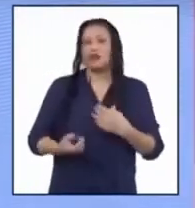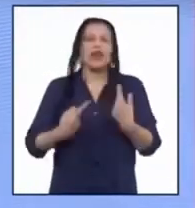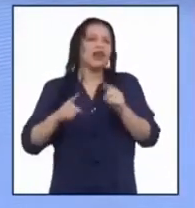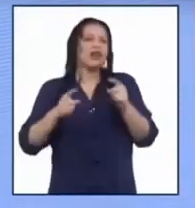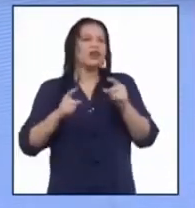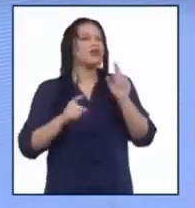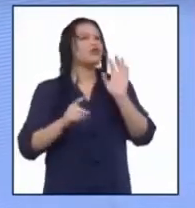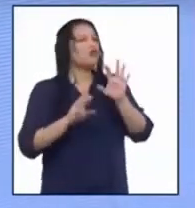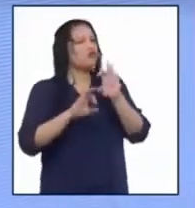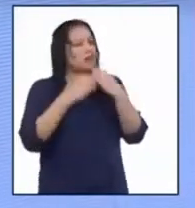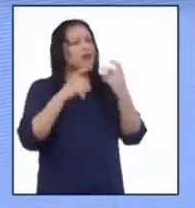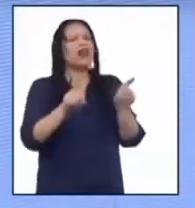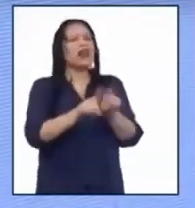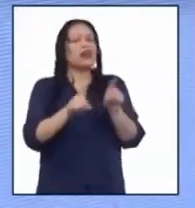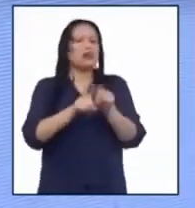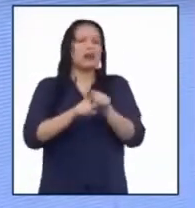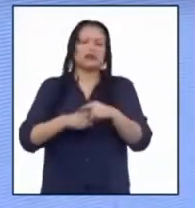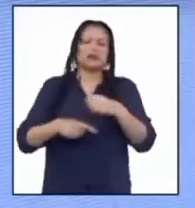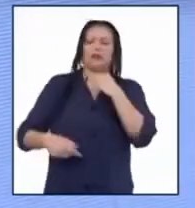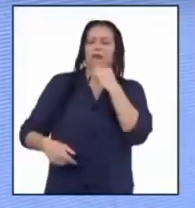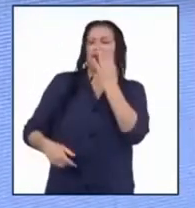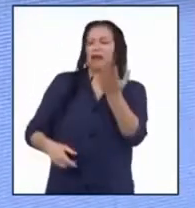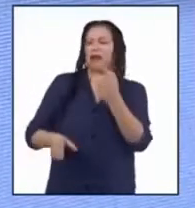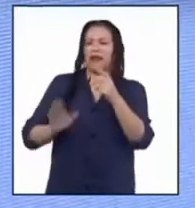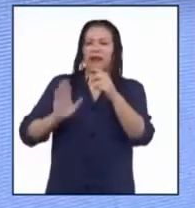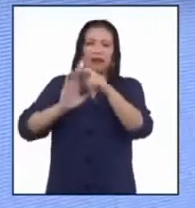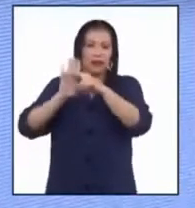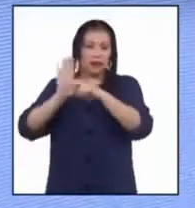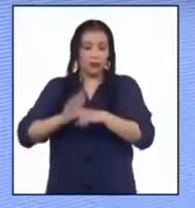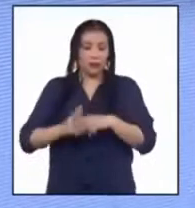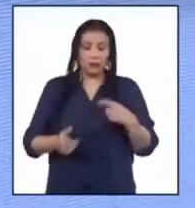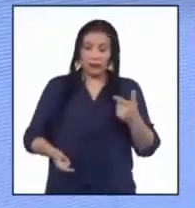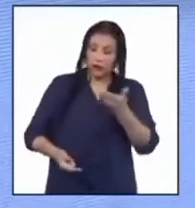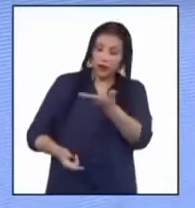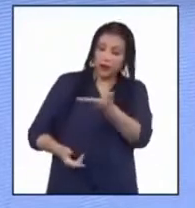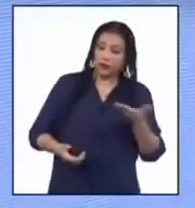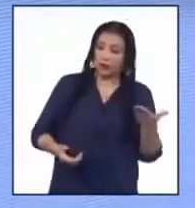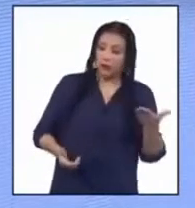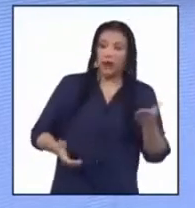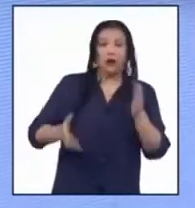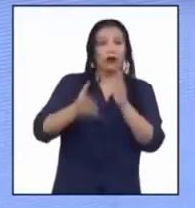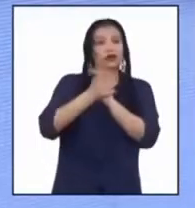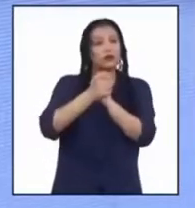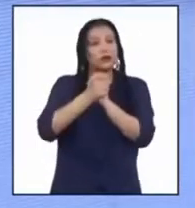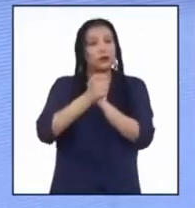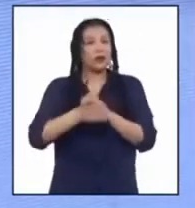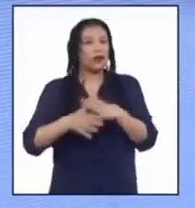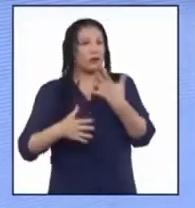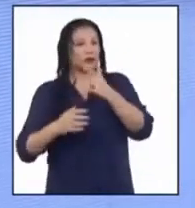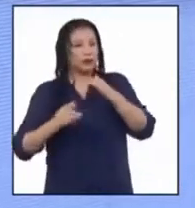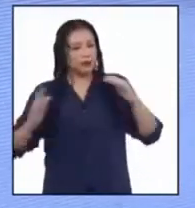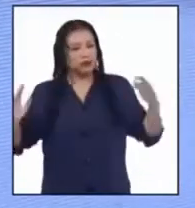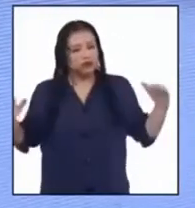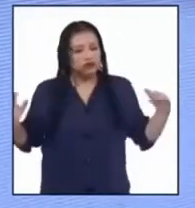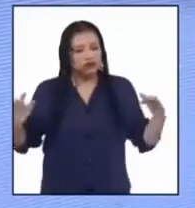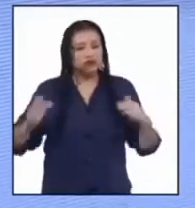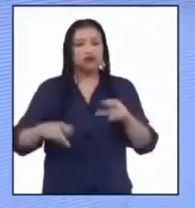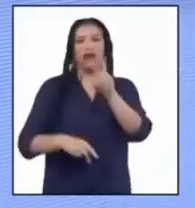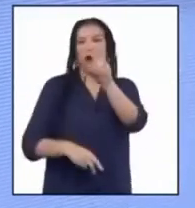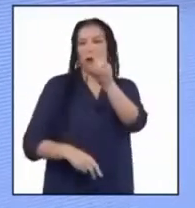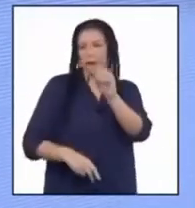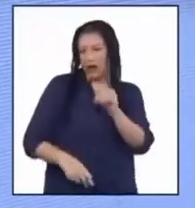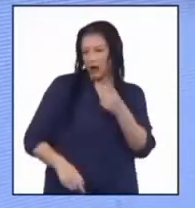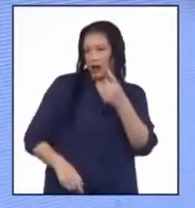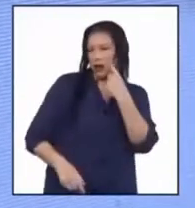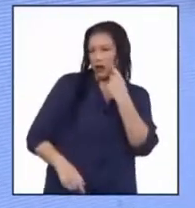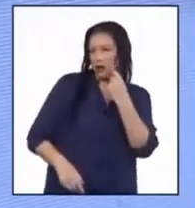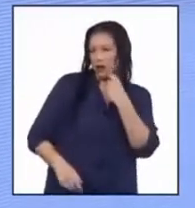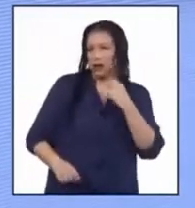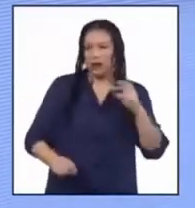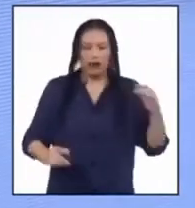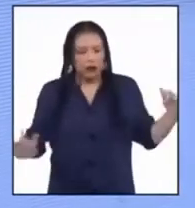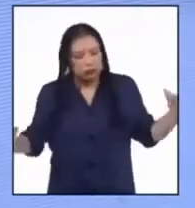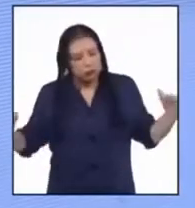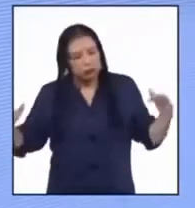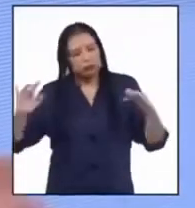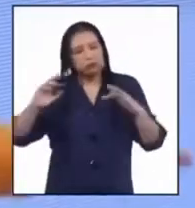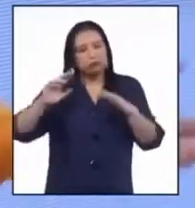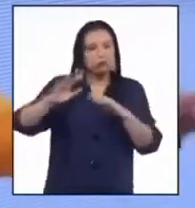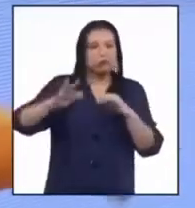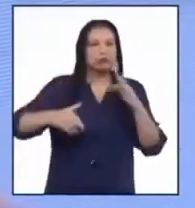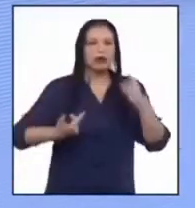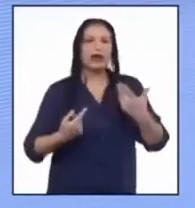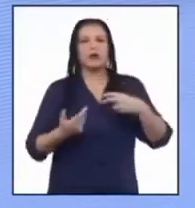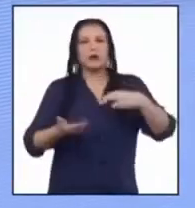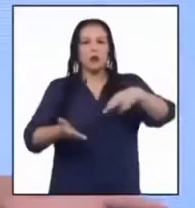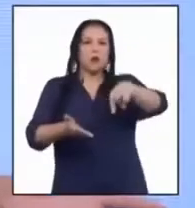esa medida y Lucho invita a sus amigos a la fiesta. Son unos 20 amigas y amigos. Los amigos van, llegan todos y